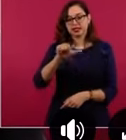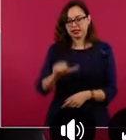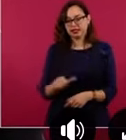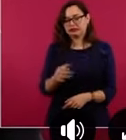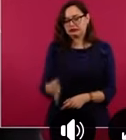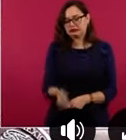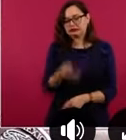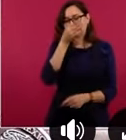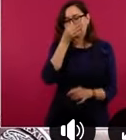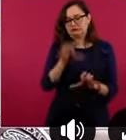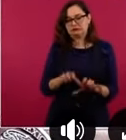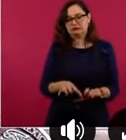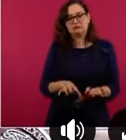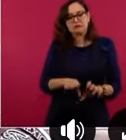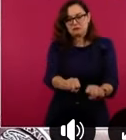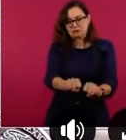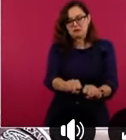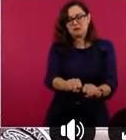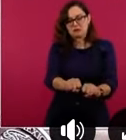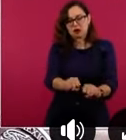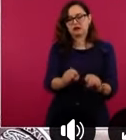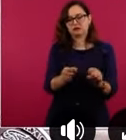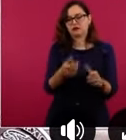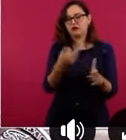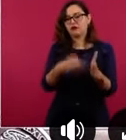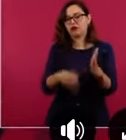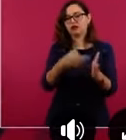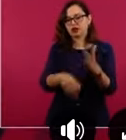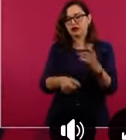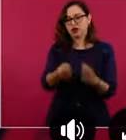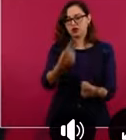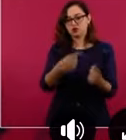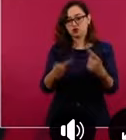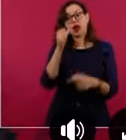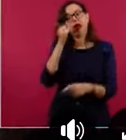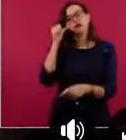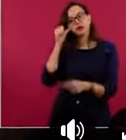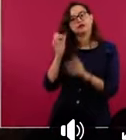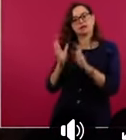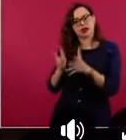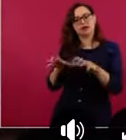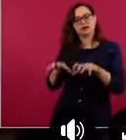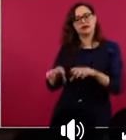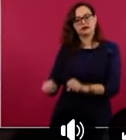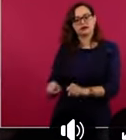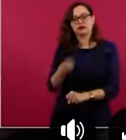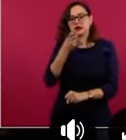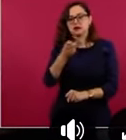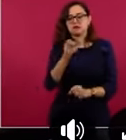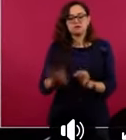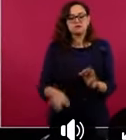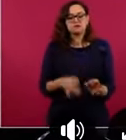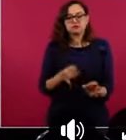además de los mismos que ya fueron detenidos el mismo día de ayer. Sería cuenta.